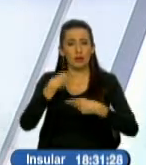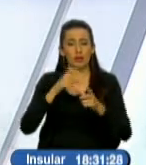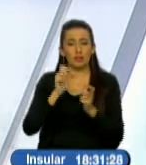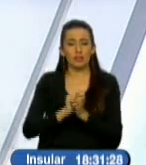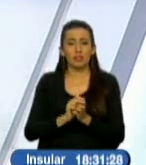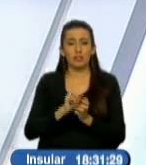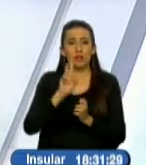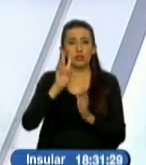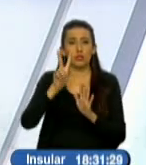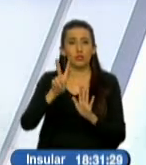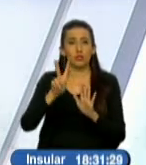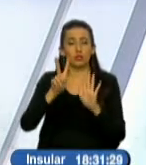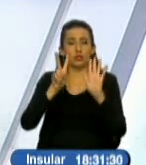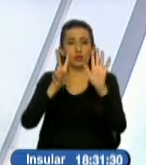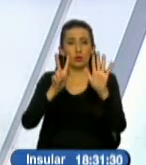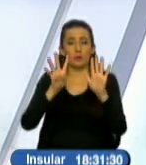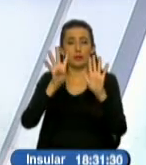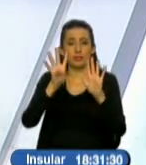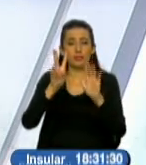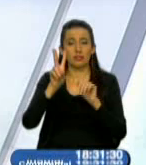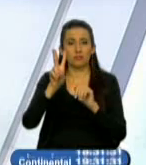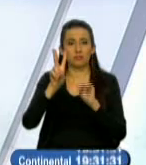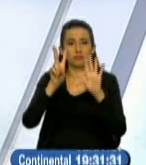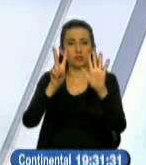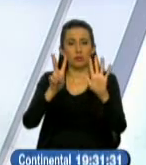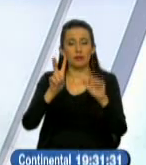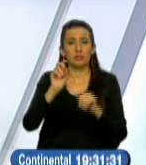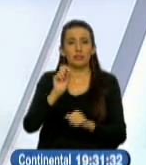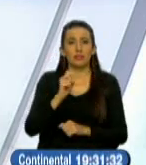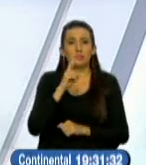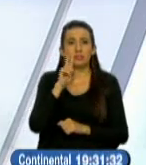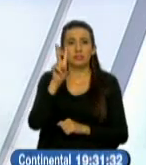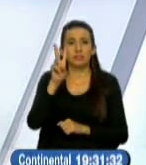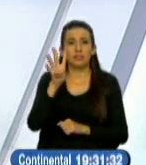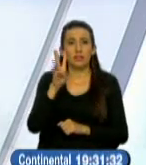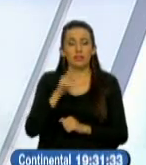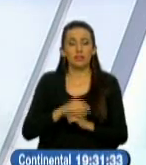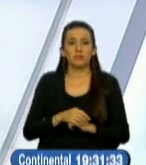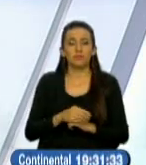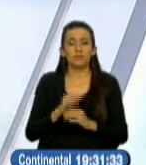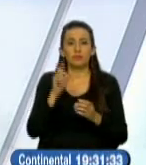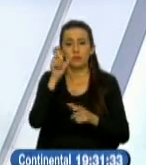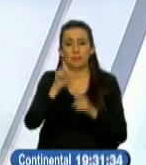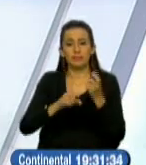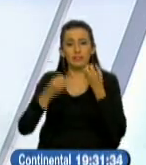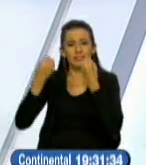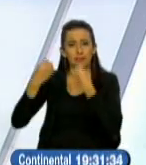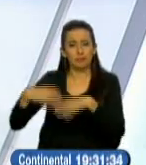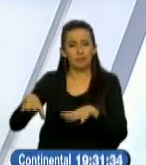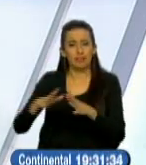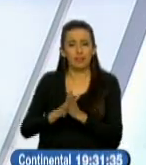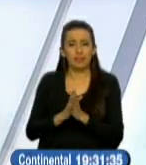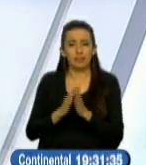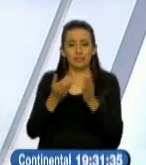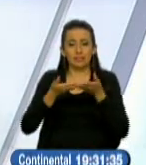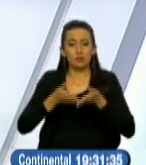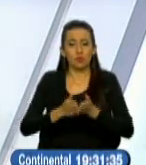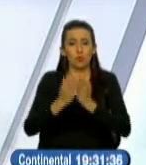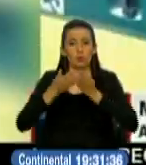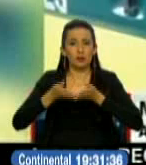en las costas de Libia tras un naufragio de una embarcación. Más detalles en el siguiente